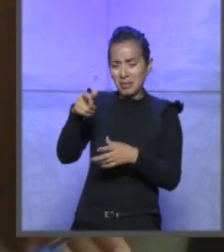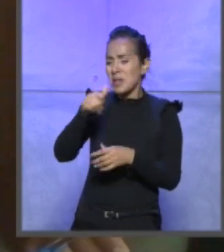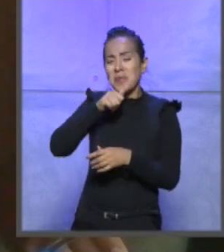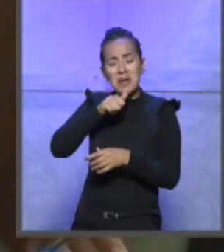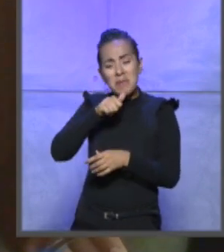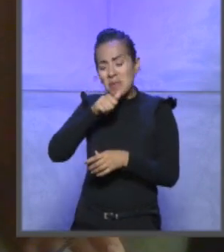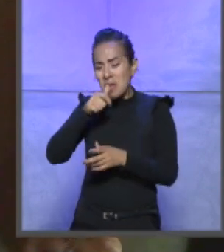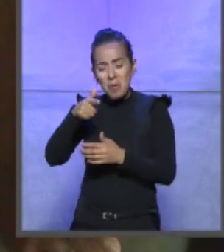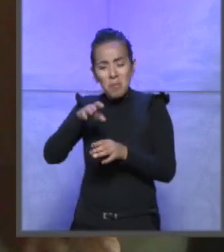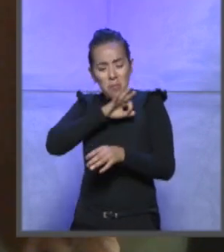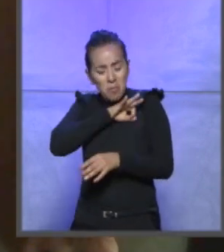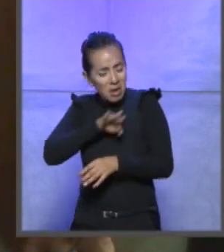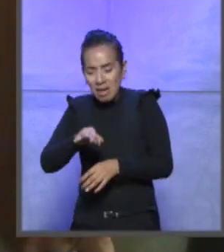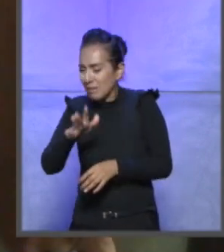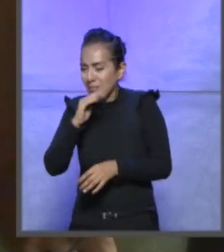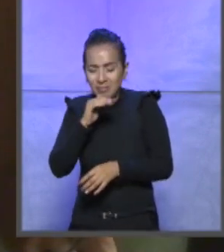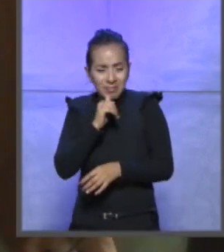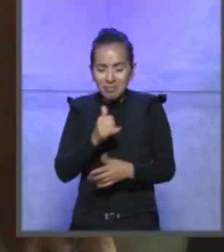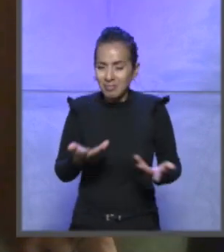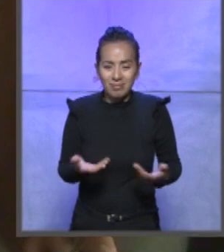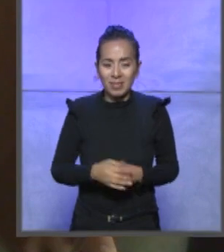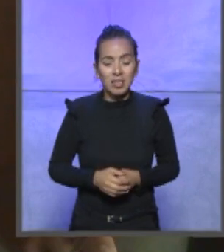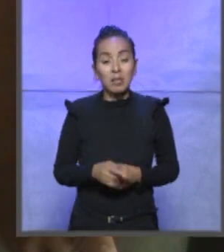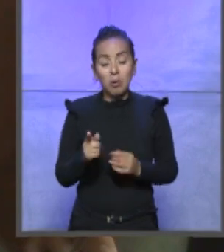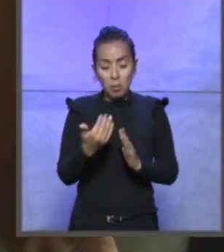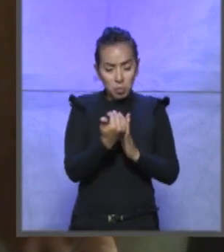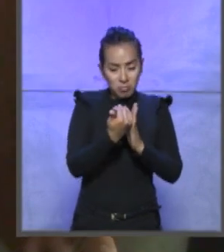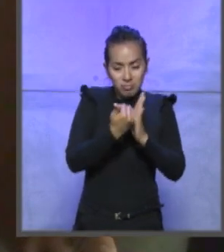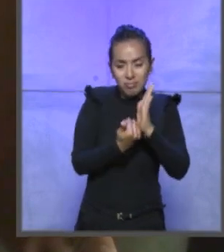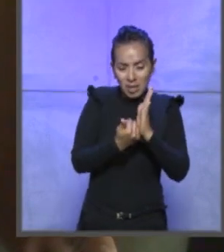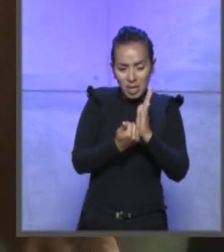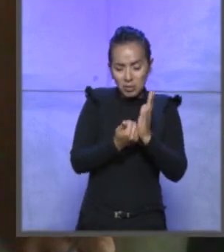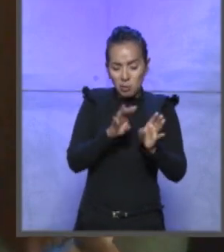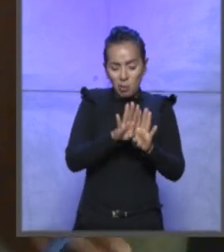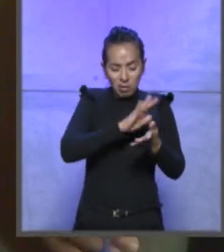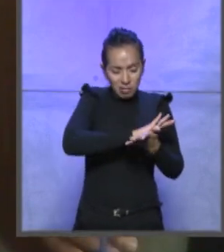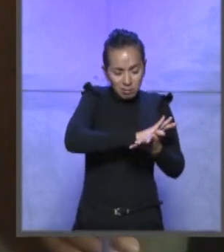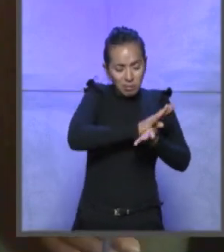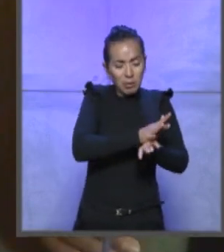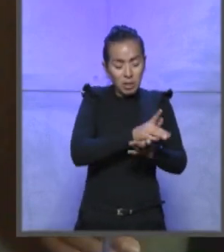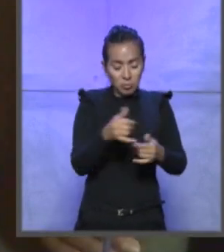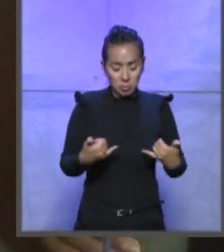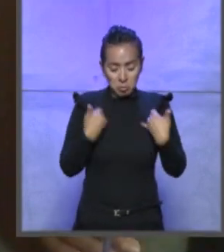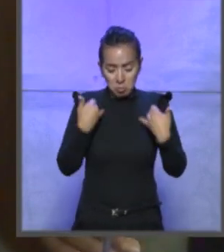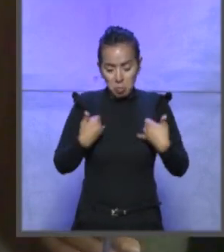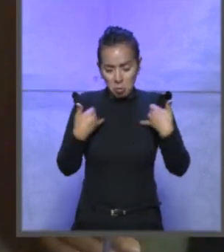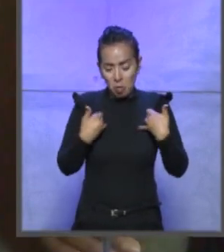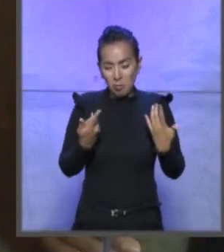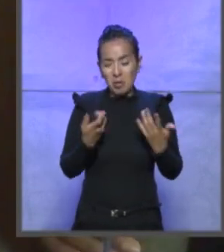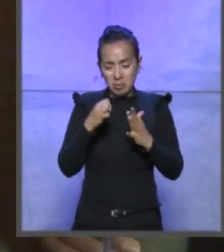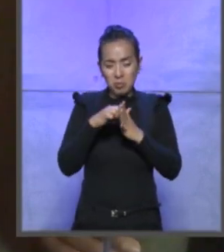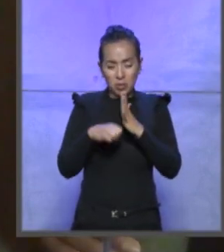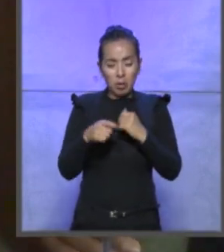inicia esta discriminación, porque disminuyen las capacidades que nosotros como jóvenes podemos llegar a tener. No por